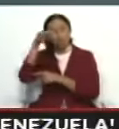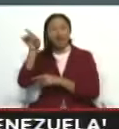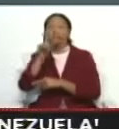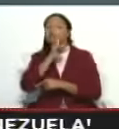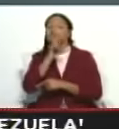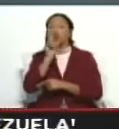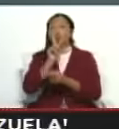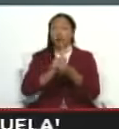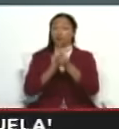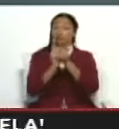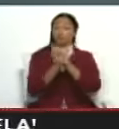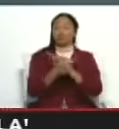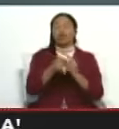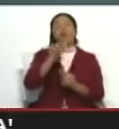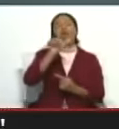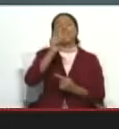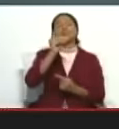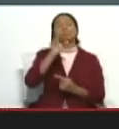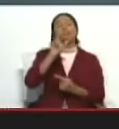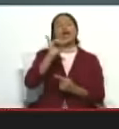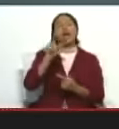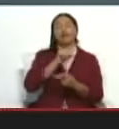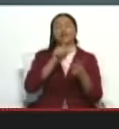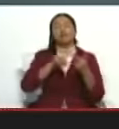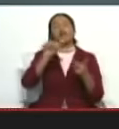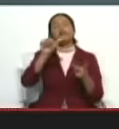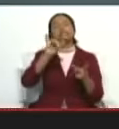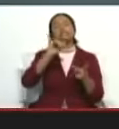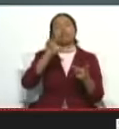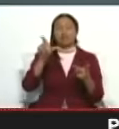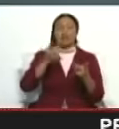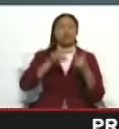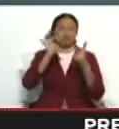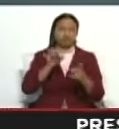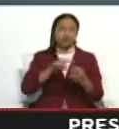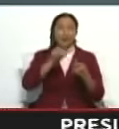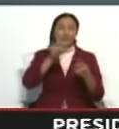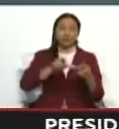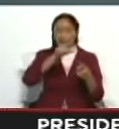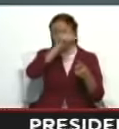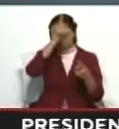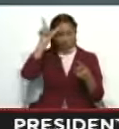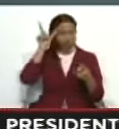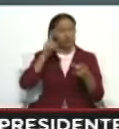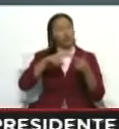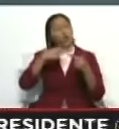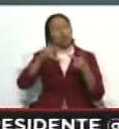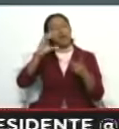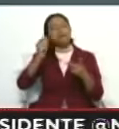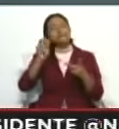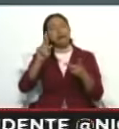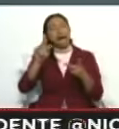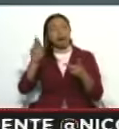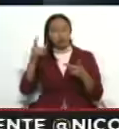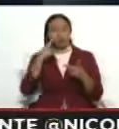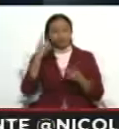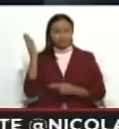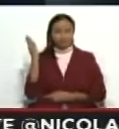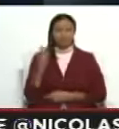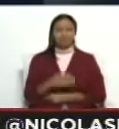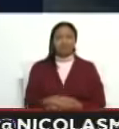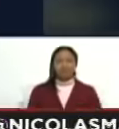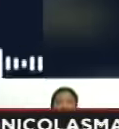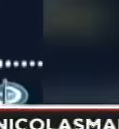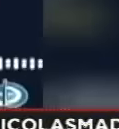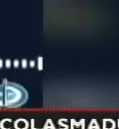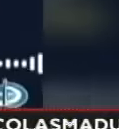y Silver, Leopoldo López, Samar López y Carlos Vecchio. Veamos, por favor. A lo mejor